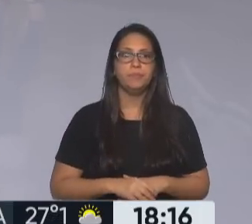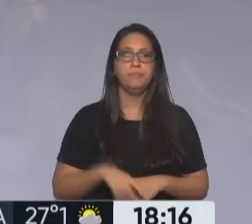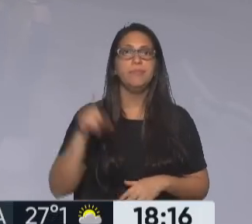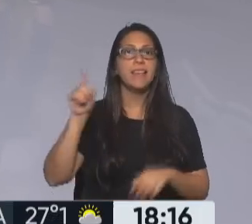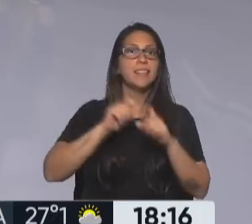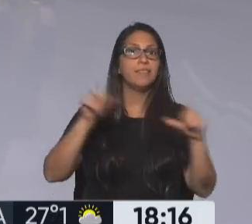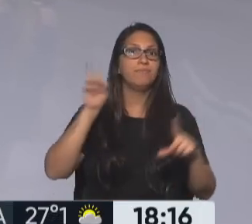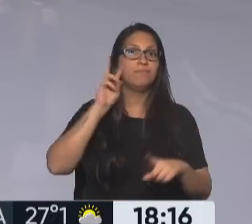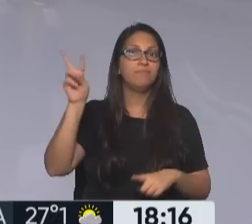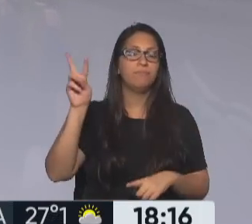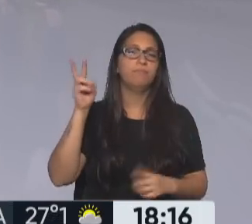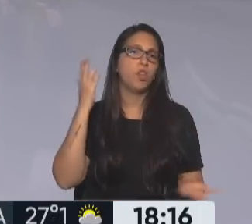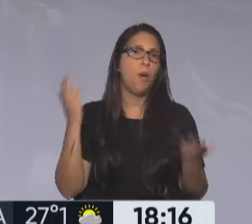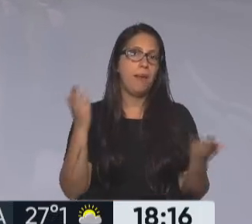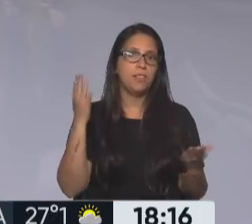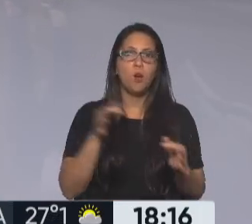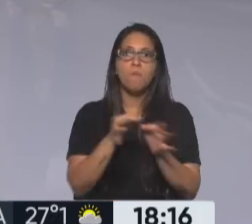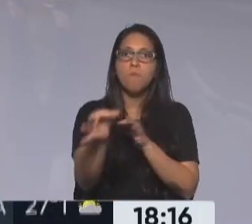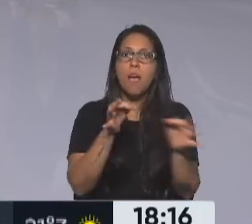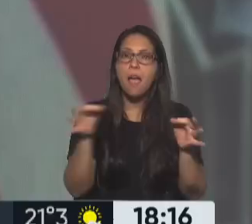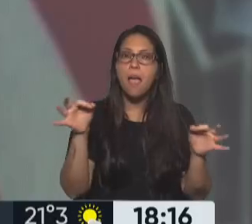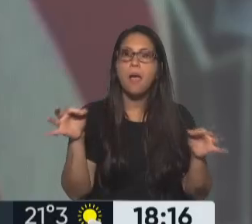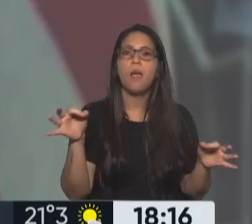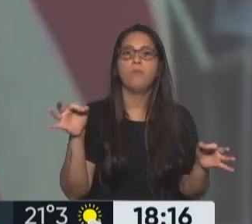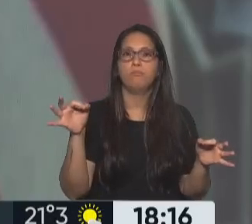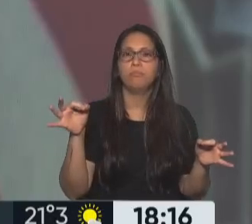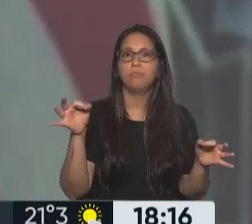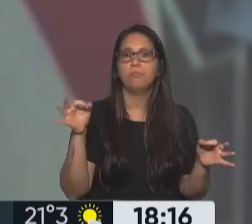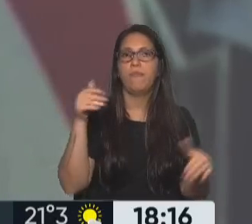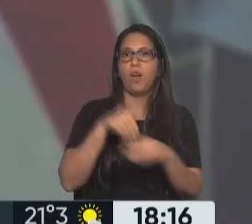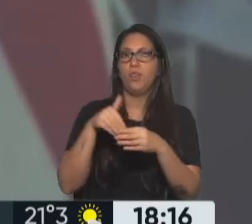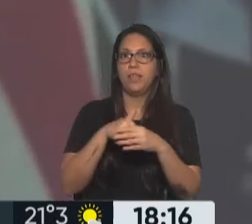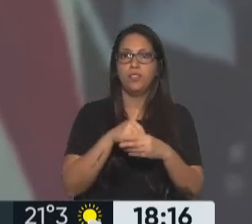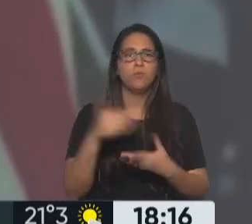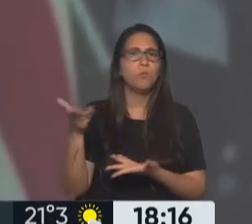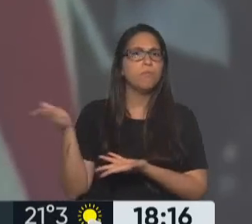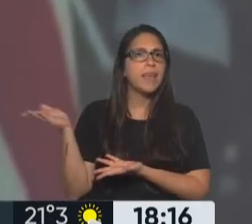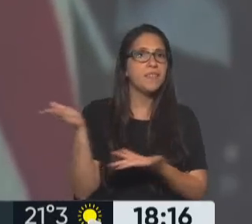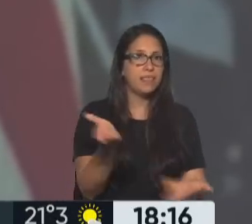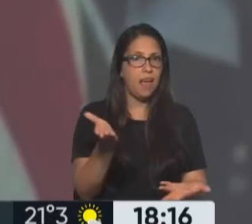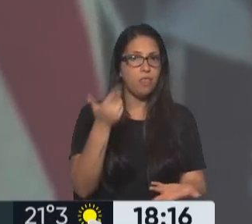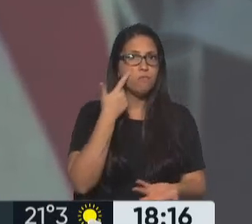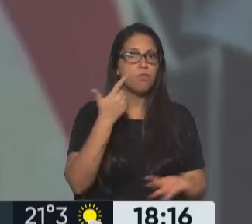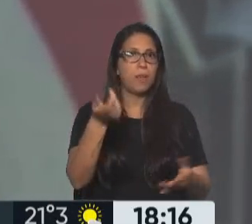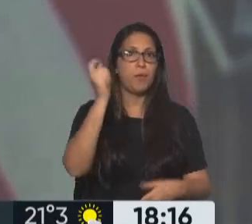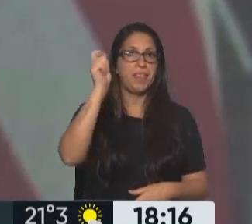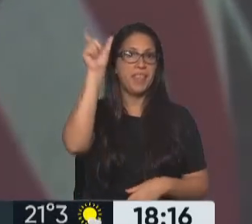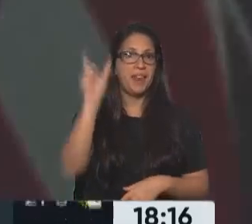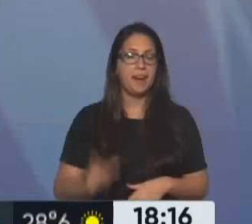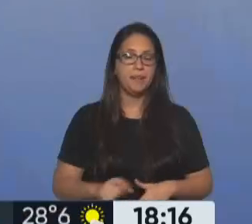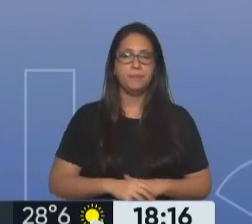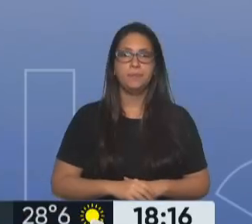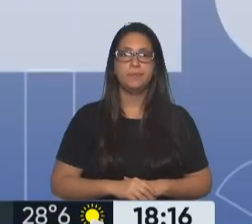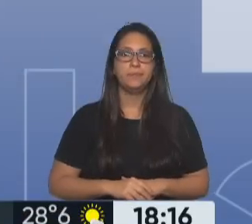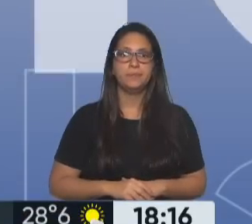el 2020 y lo que fue esta elección 2024. Lo habíamos adelantado, tenemos un invitado, ya mismo compartimos su ficha. A